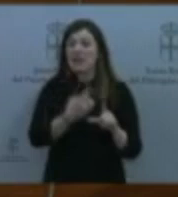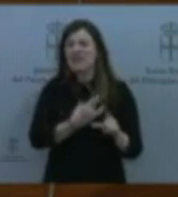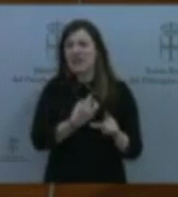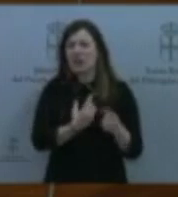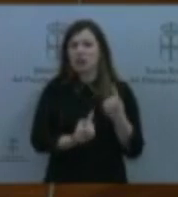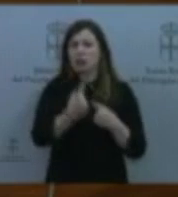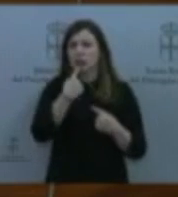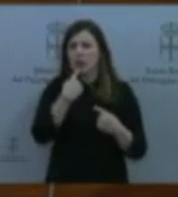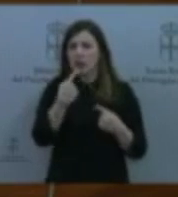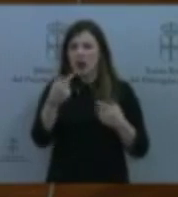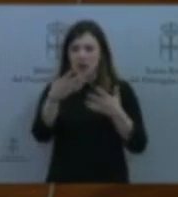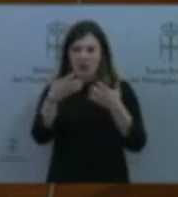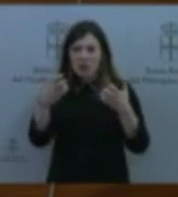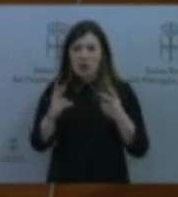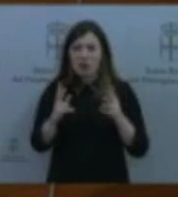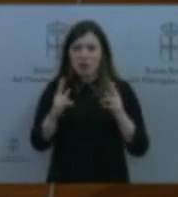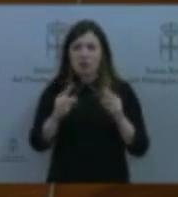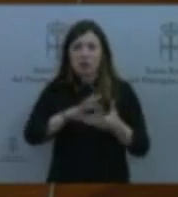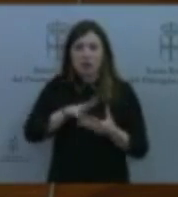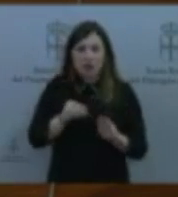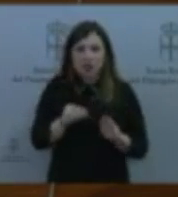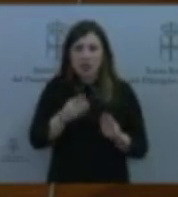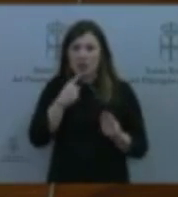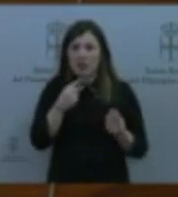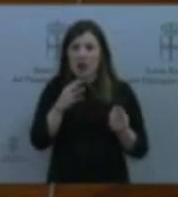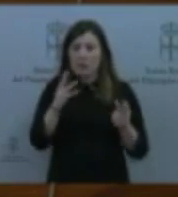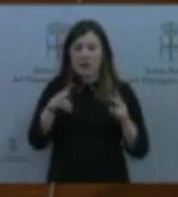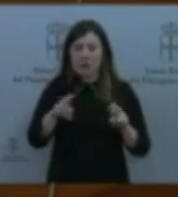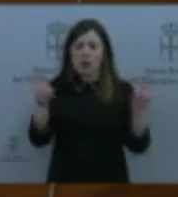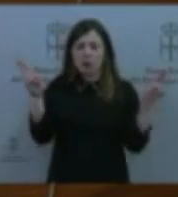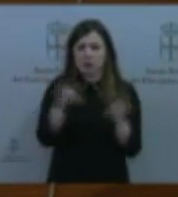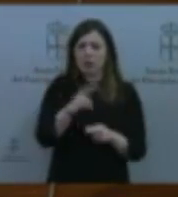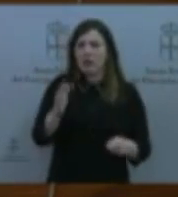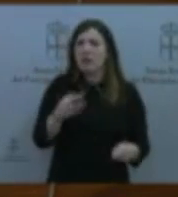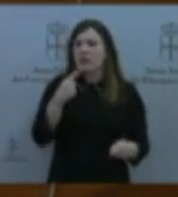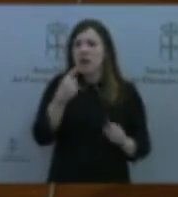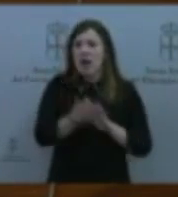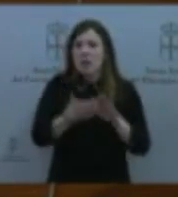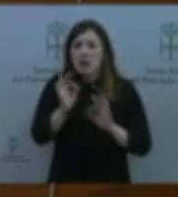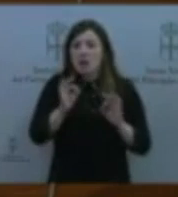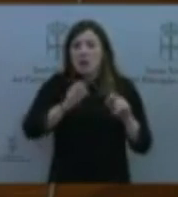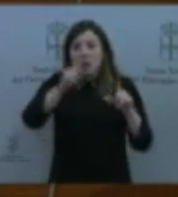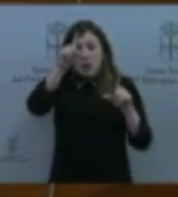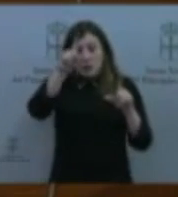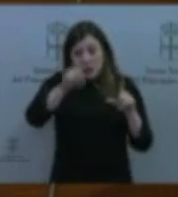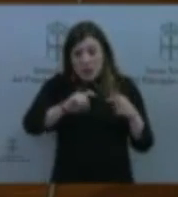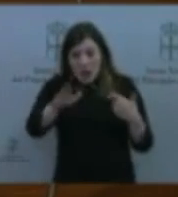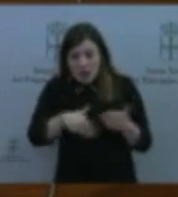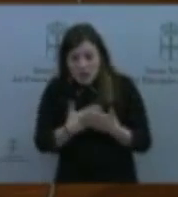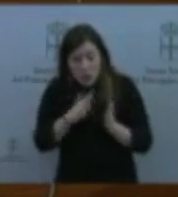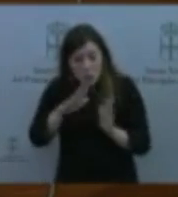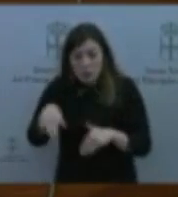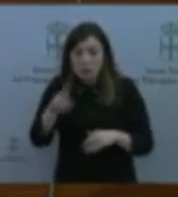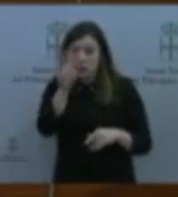estaba absolutamente derogada y hablaban incluso de eso. Lo que pasa es que no llegó usted hasta el final, porque si no, no hacía falta que hubiera hecho la pregunta en